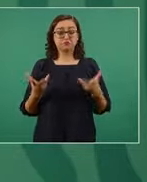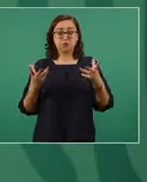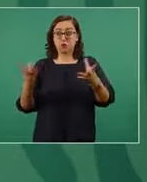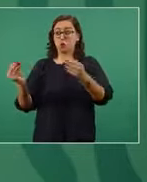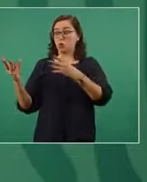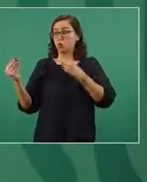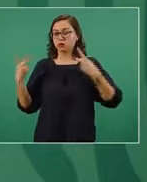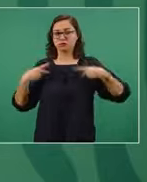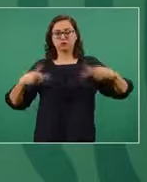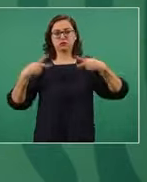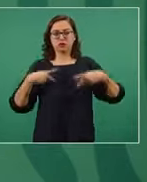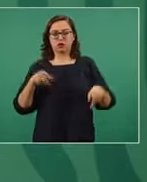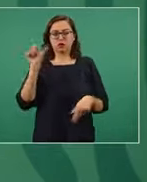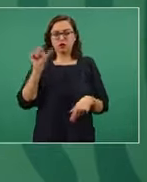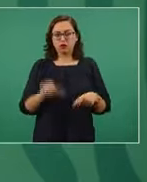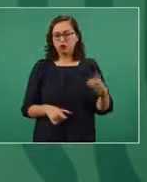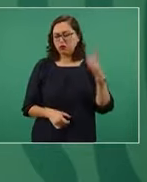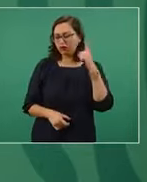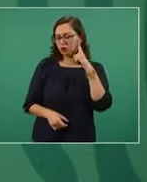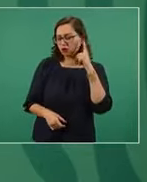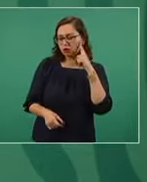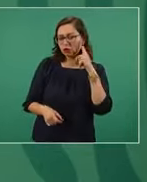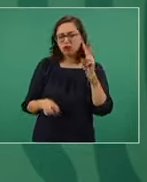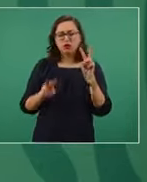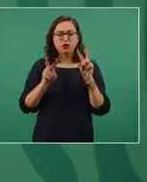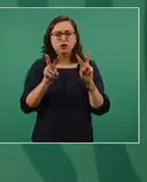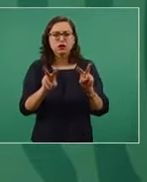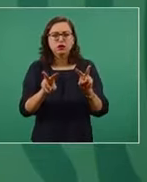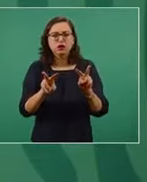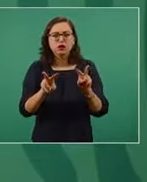muchos, te vieron muchos,